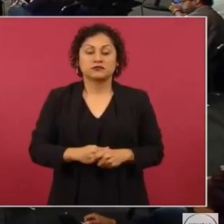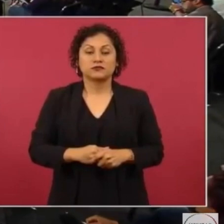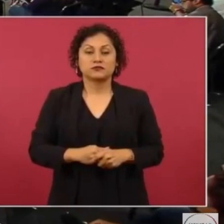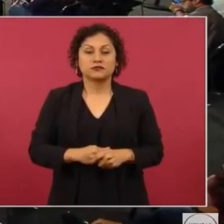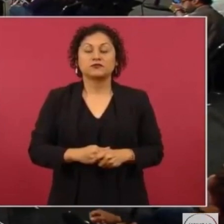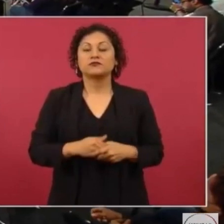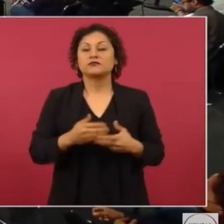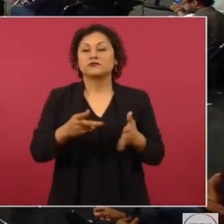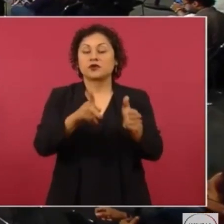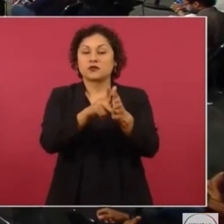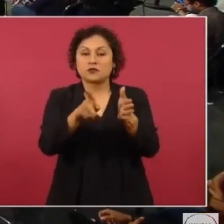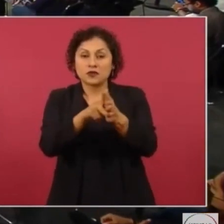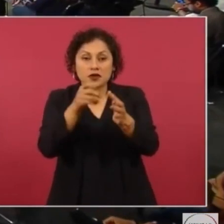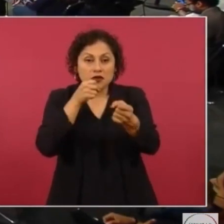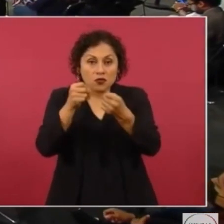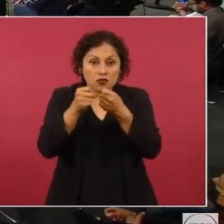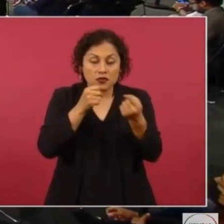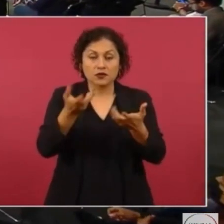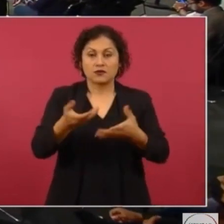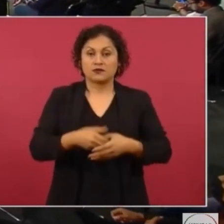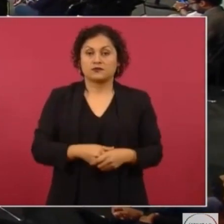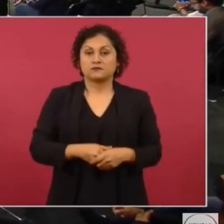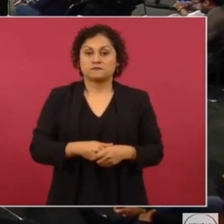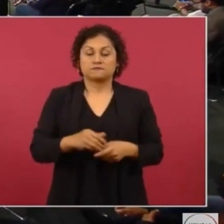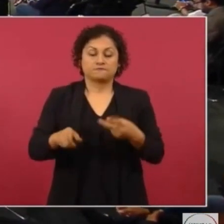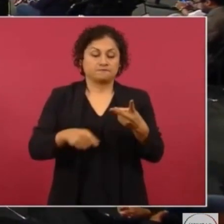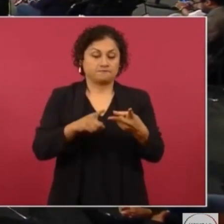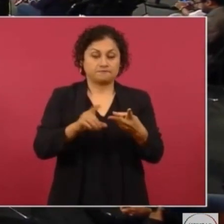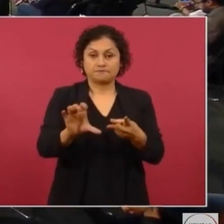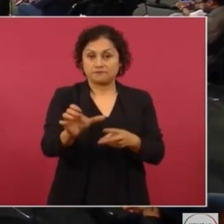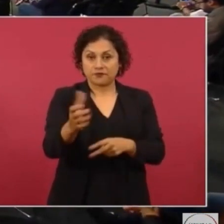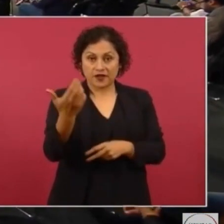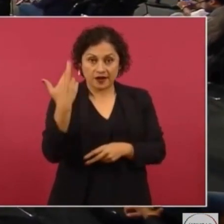Los periódicos, la radio,